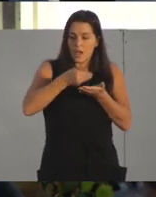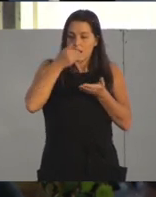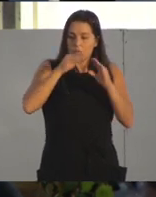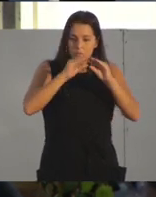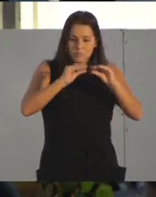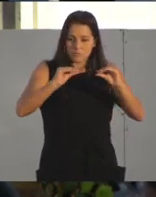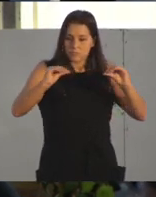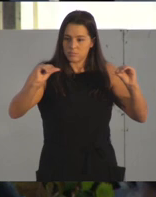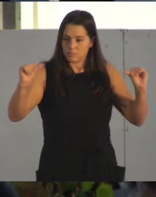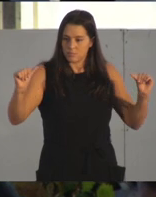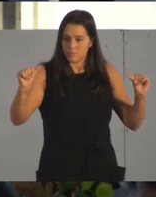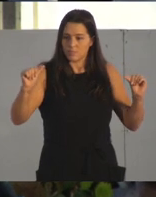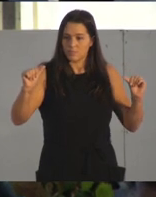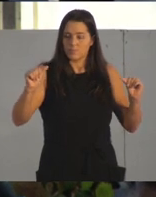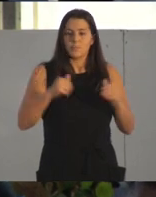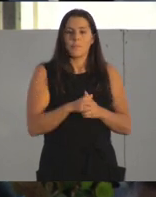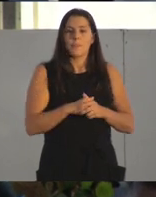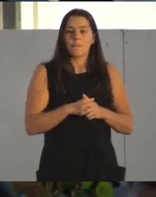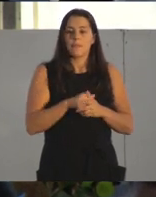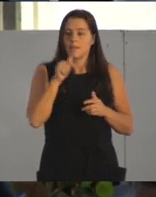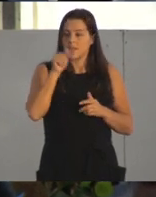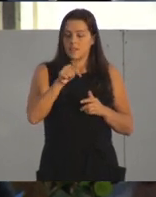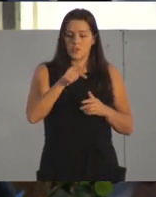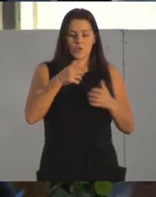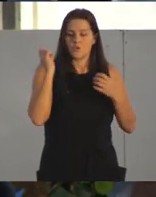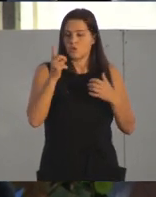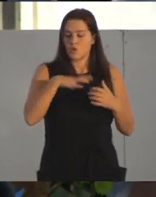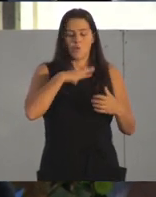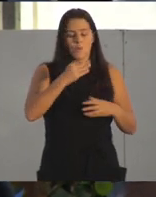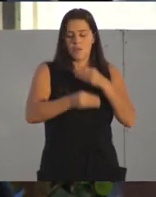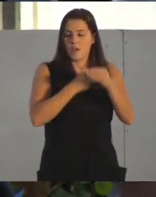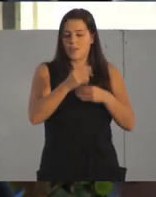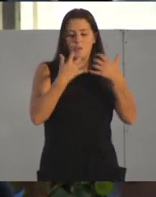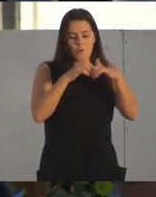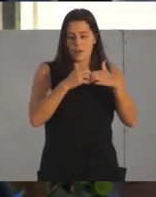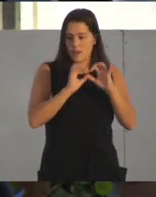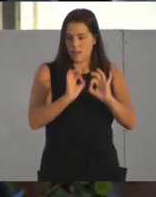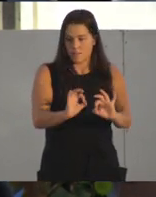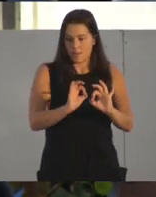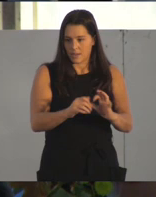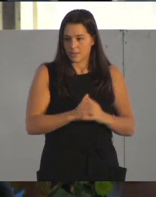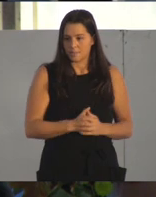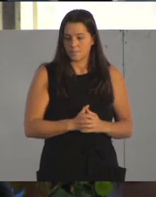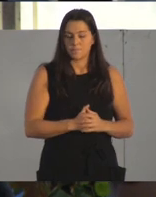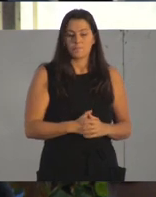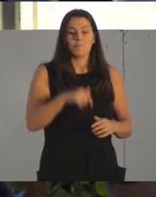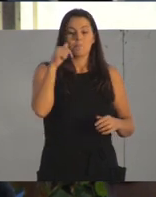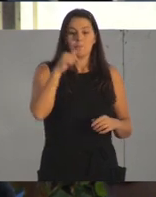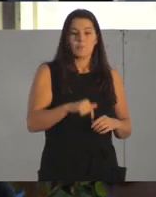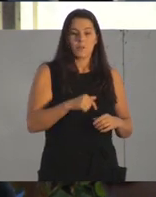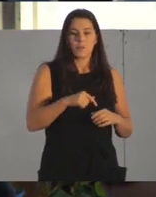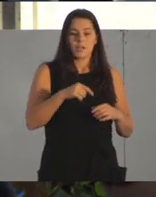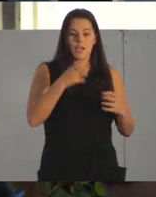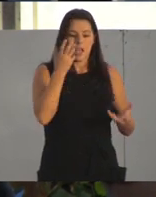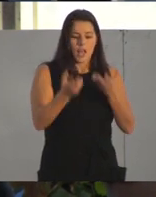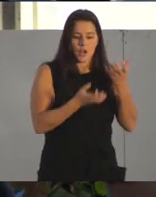que no nos pueden ofrecer otro tipo de robot. Hoy por hoy, trabajar en nuestra cocina, en la